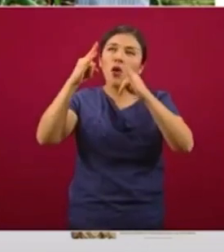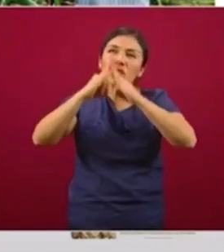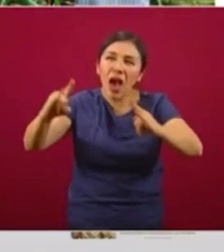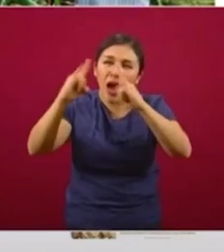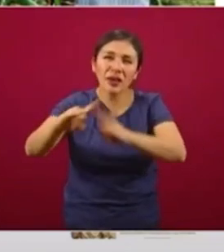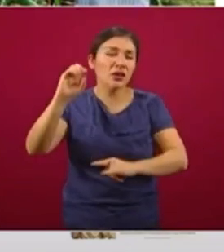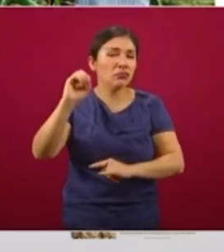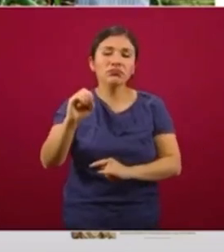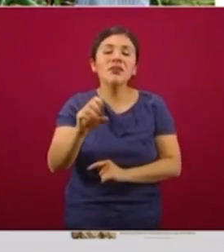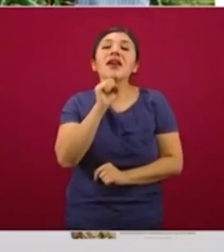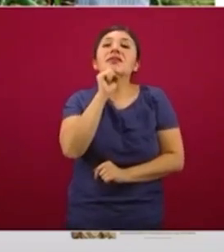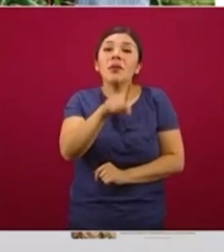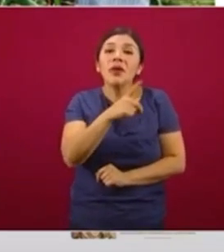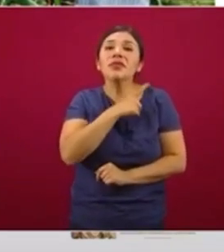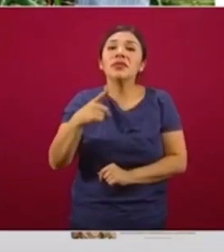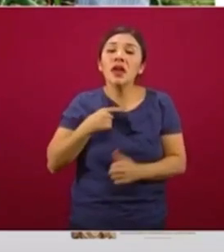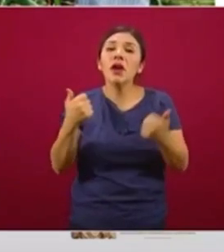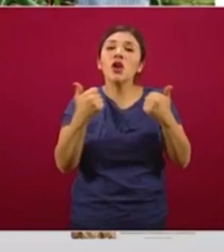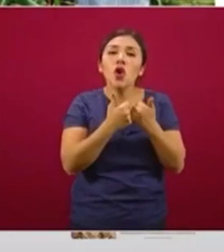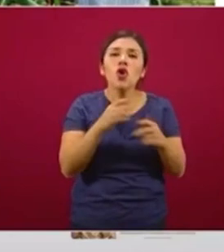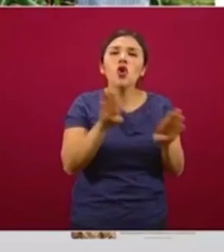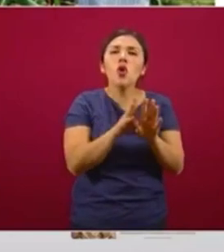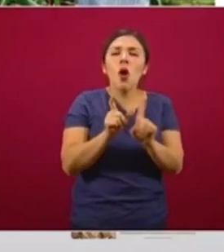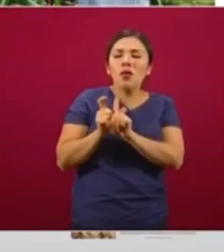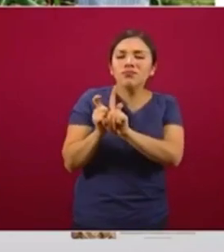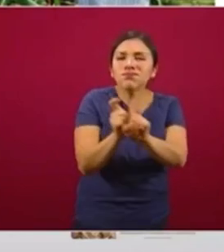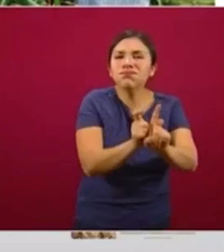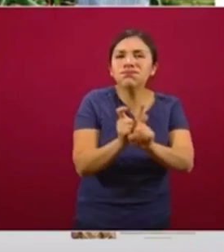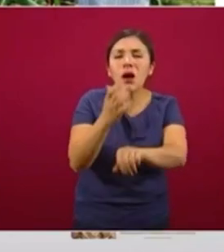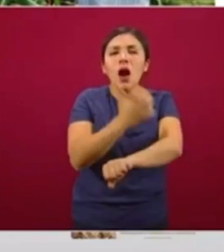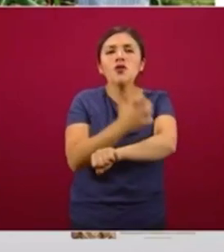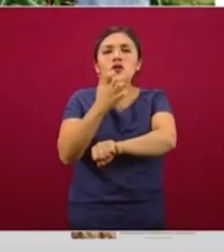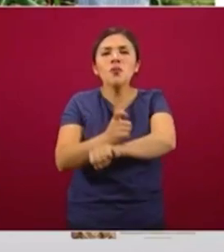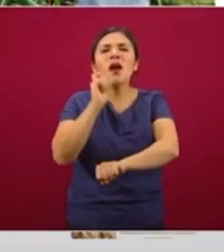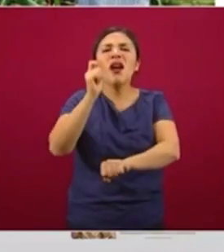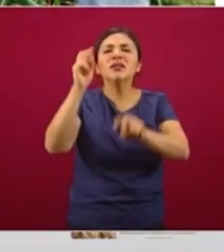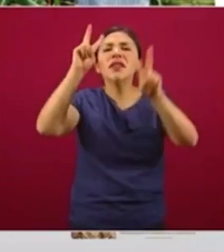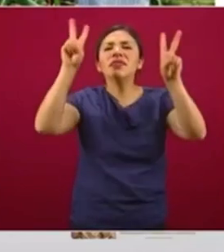distribuye, sino también ir acompañándolos con temas relacionados con